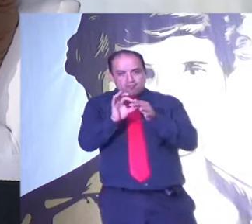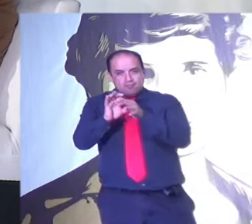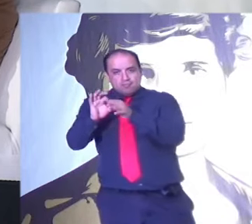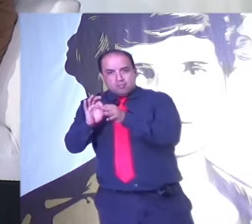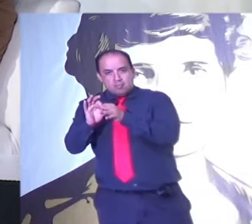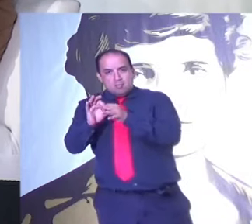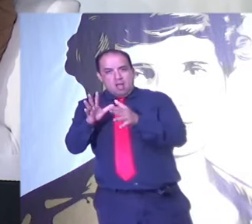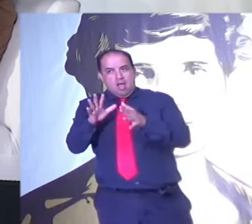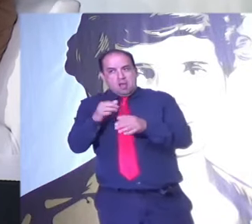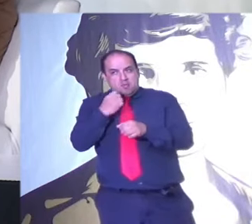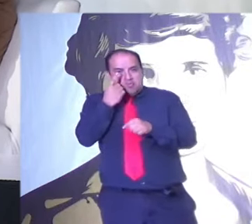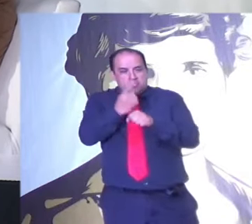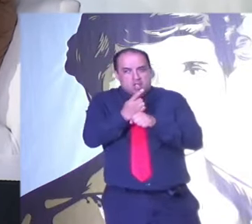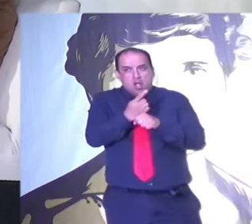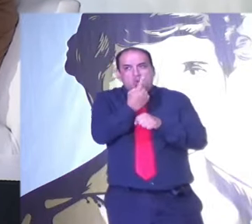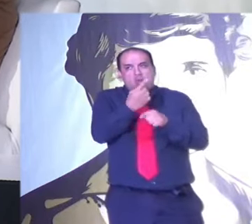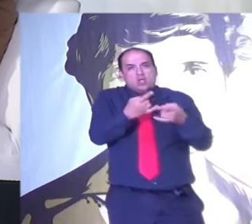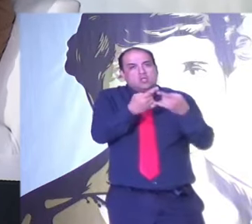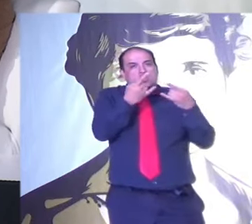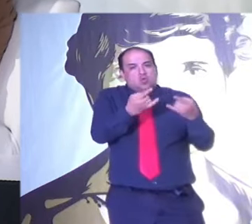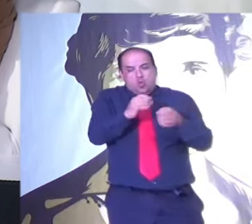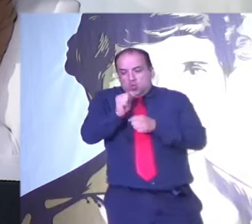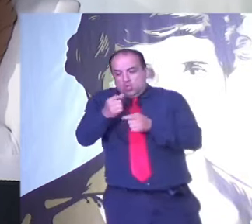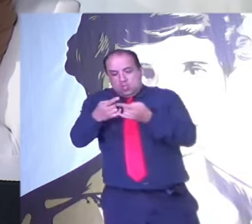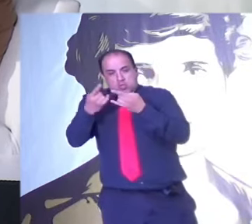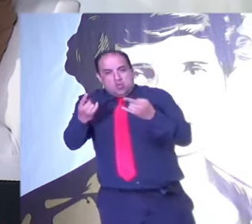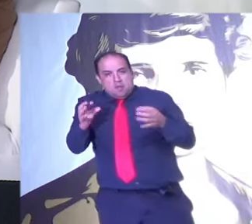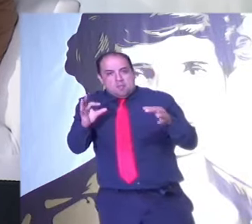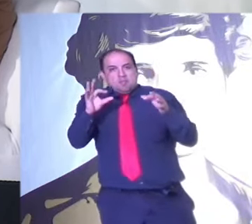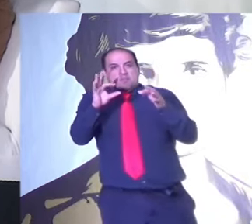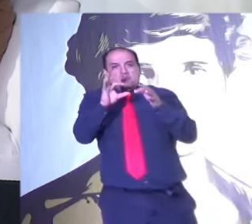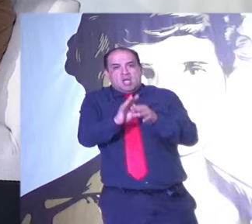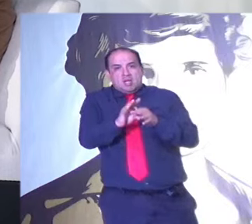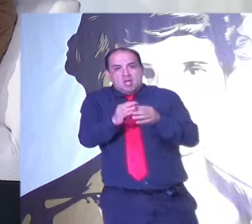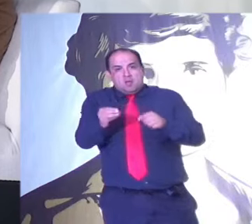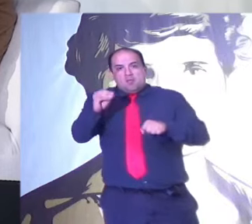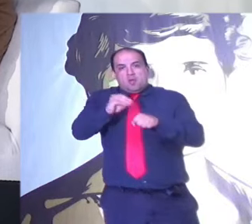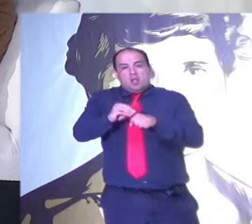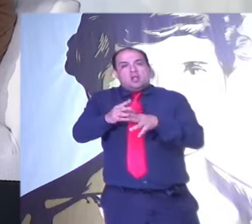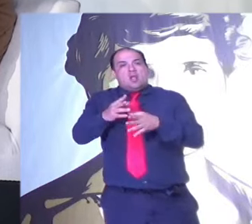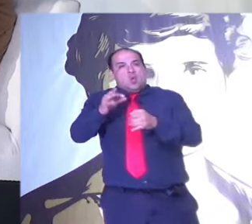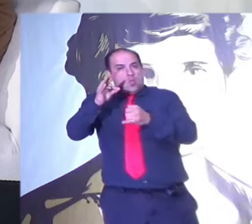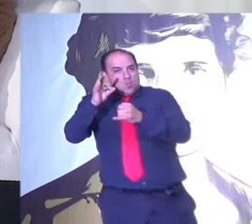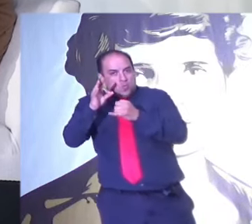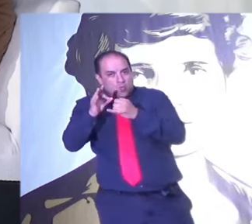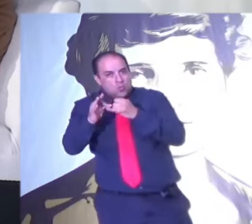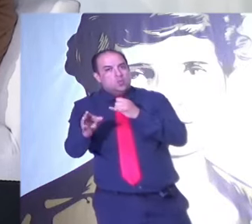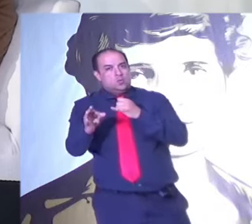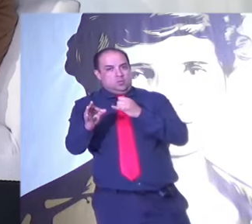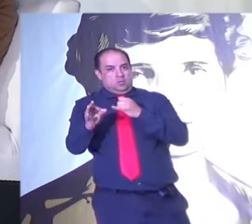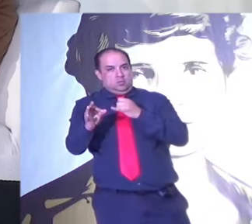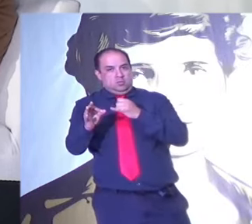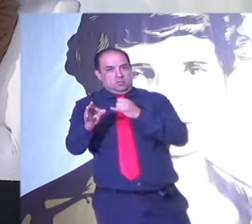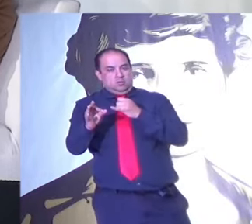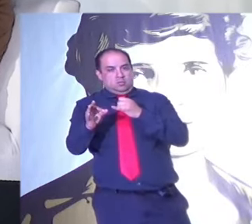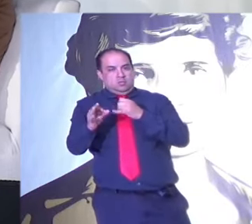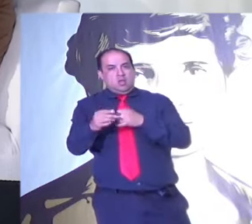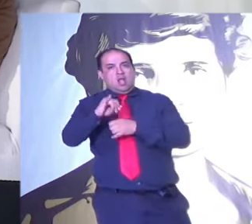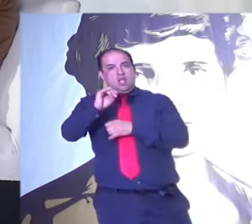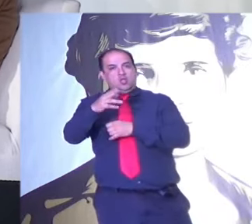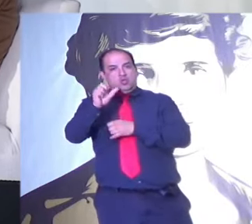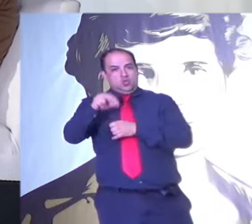que uno te lleve al otro y metes, o sea, literalmente la voz del último, del elegante Joan,